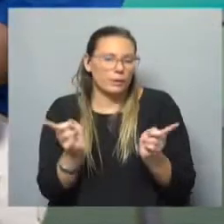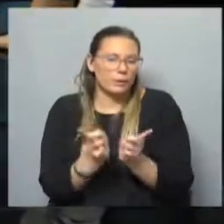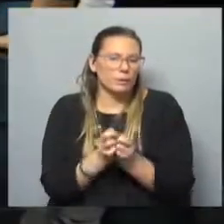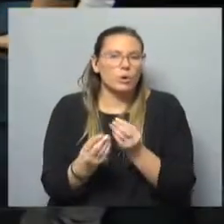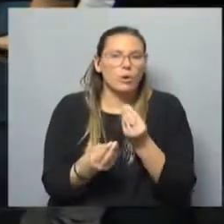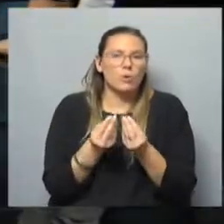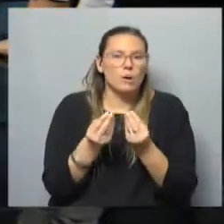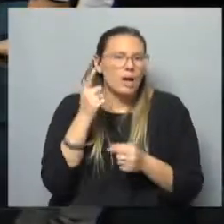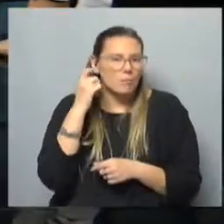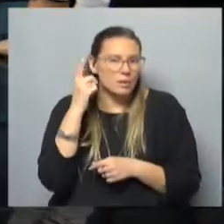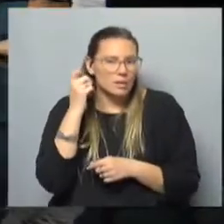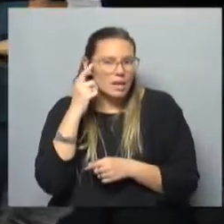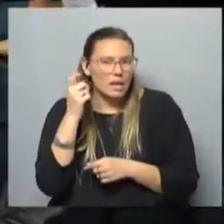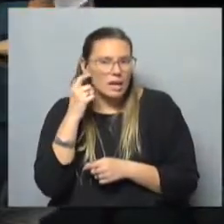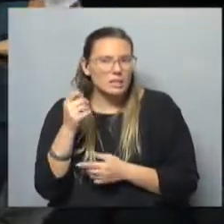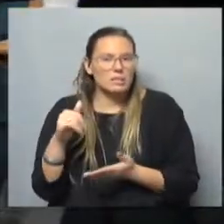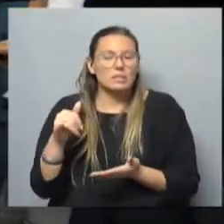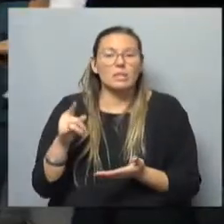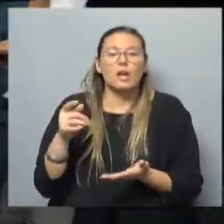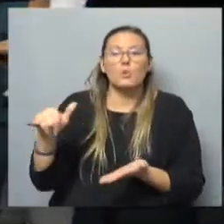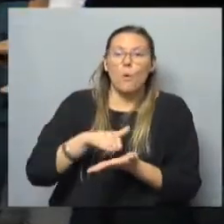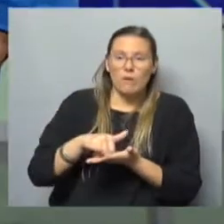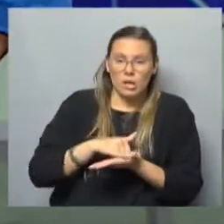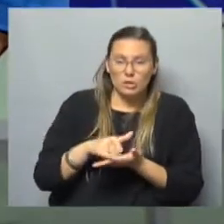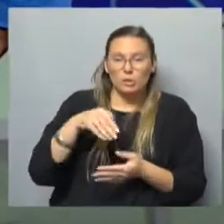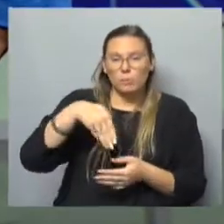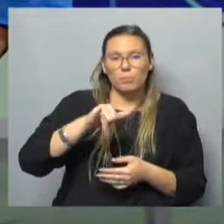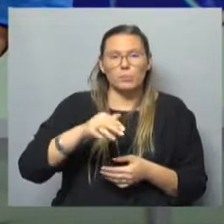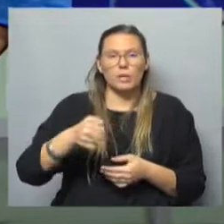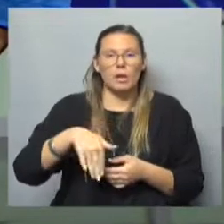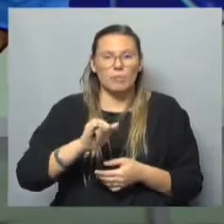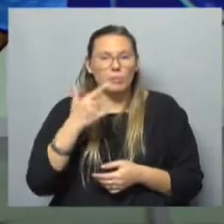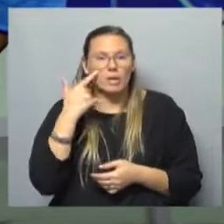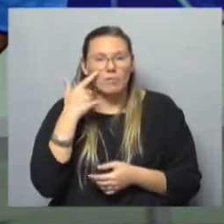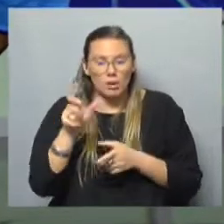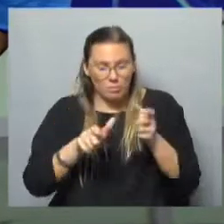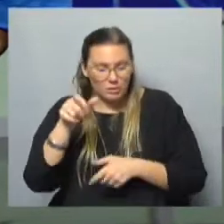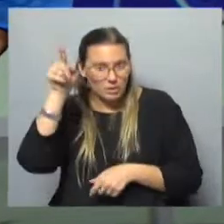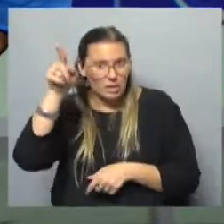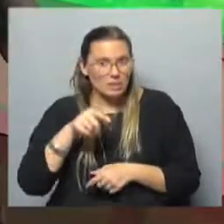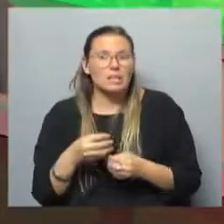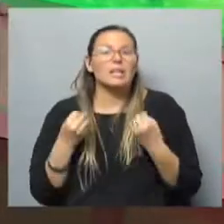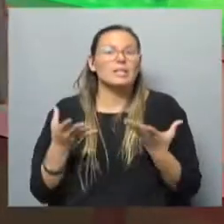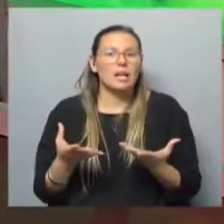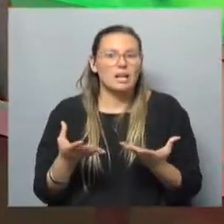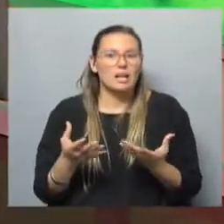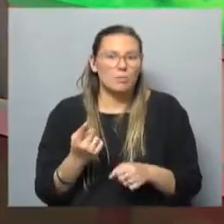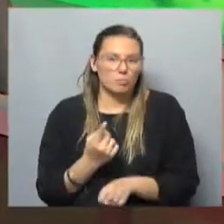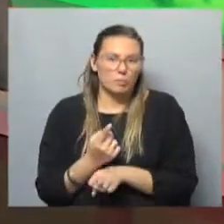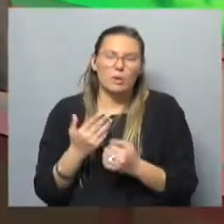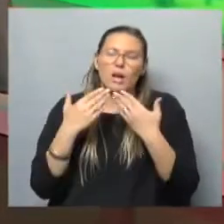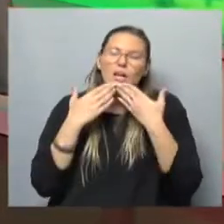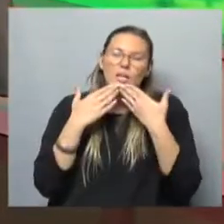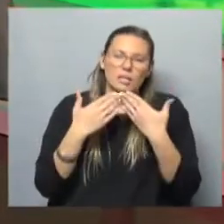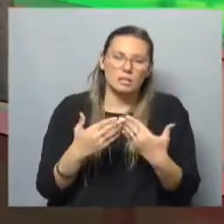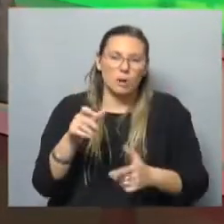cómo fue toda esta experiencia de irse para Miami, para Nueva York, estar tocando allá y ver tantos compatriotas allá. Impresionante. Primero el